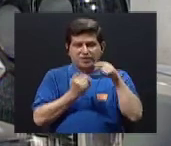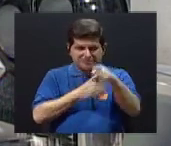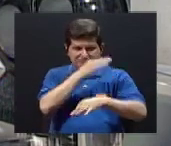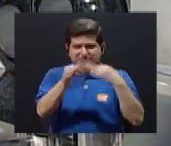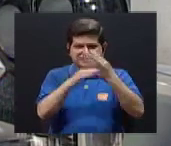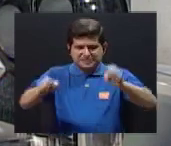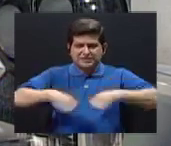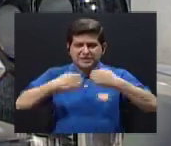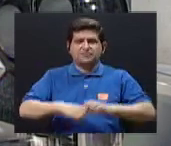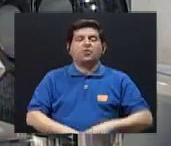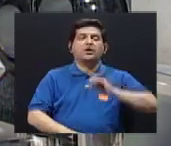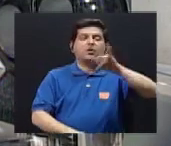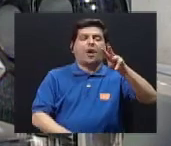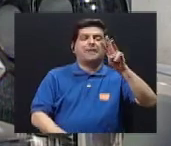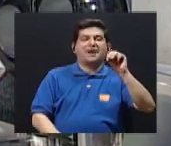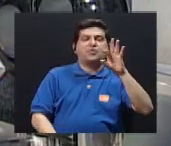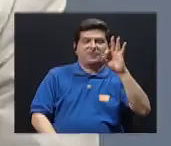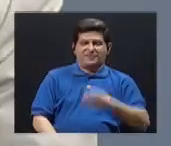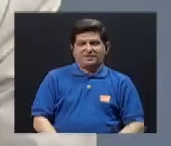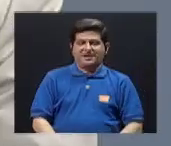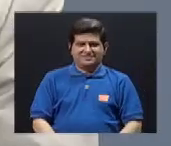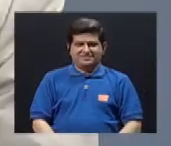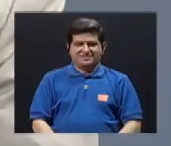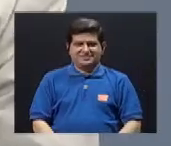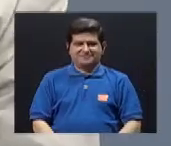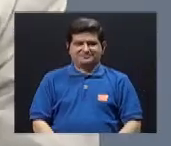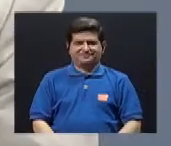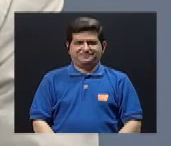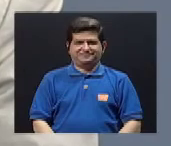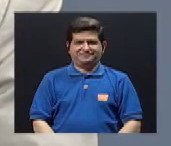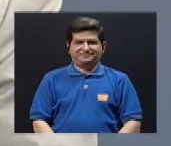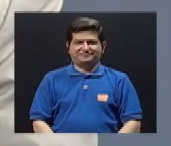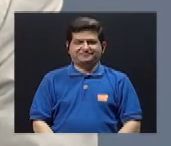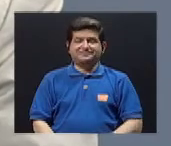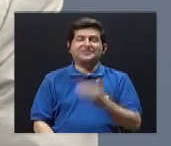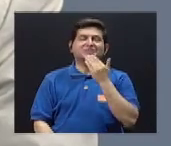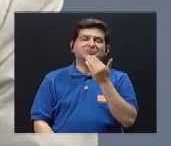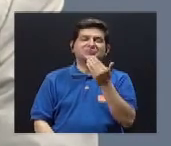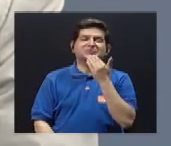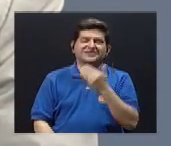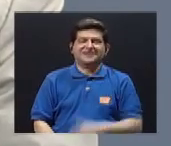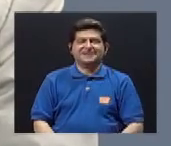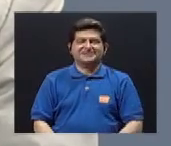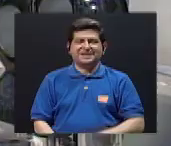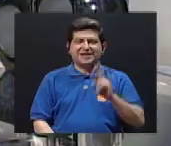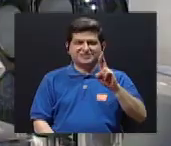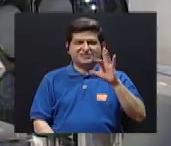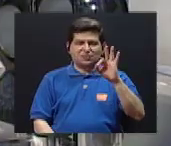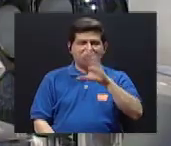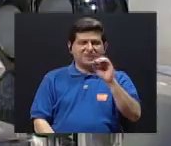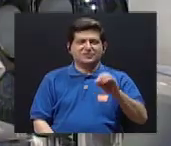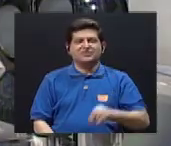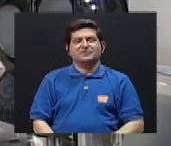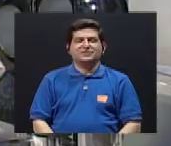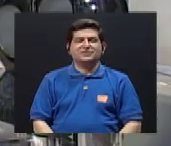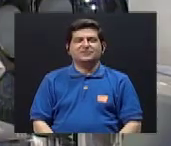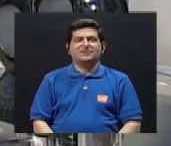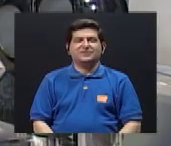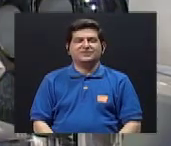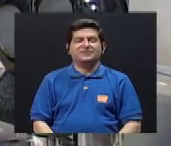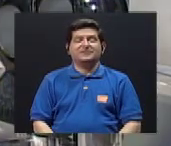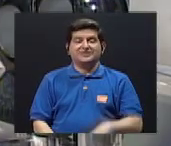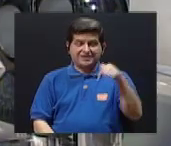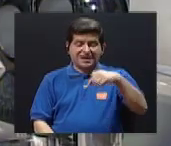existen estos espacios. Muchas gracias. Juan Manuel Fernández, Juanma Fernández. Muchas gracias, don Roberto y Rocío, por la